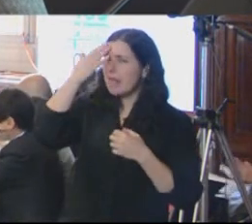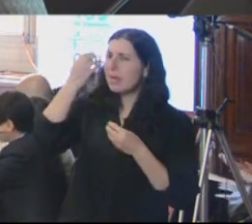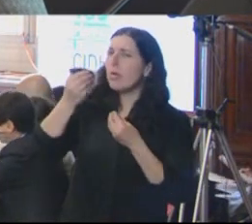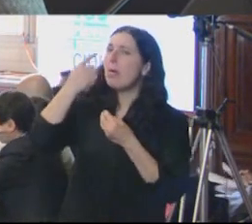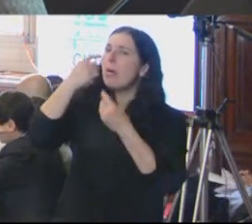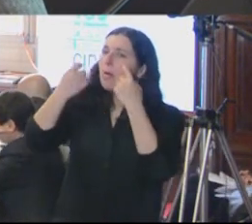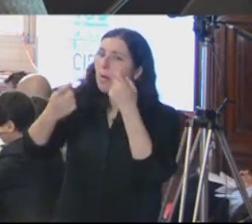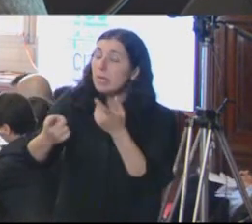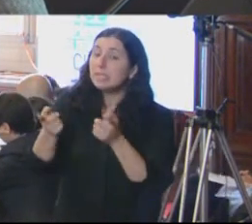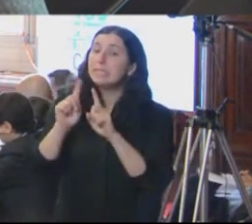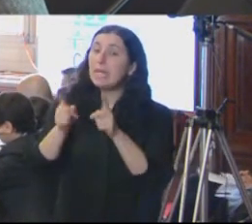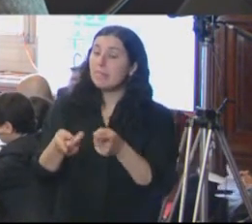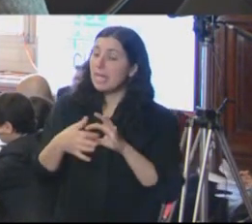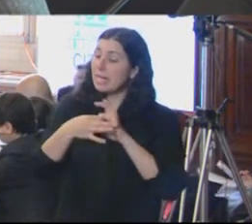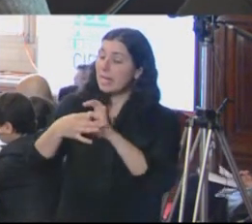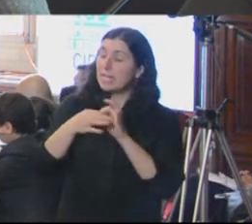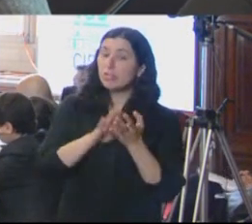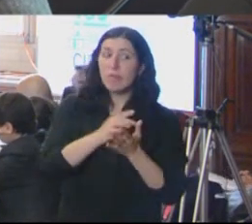comisionado Orozco,